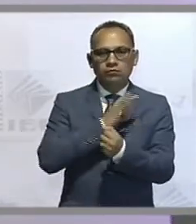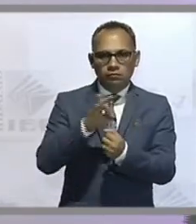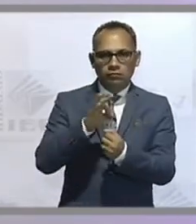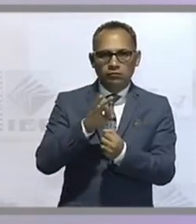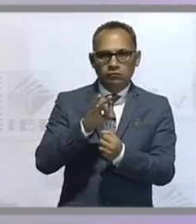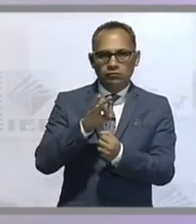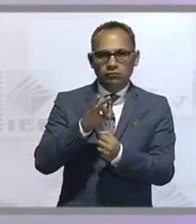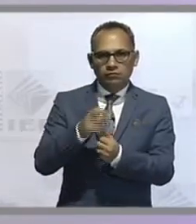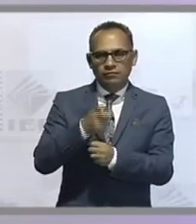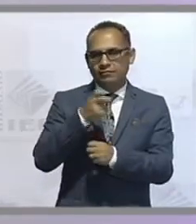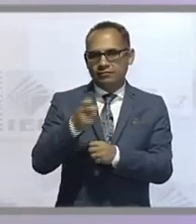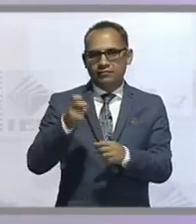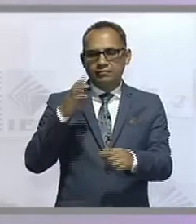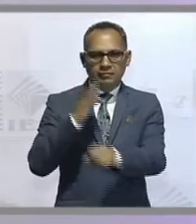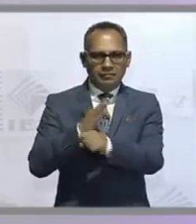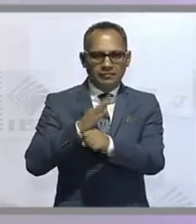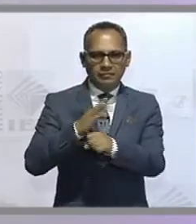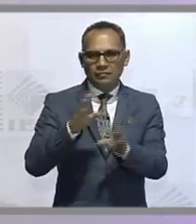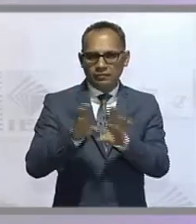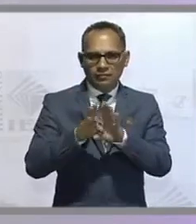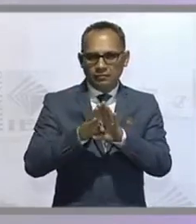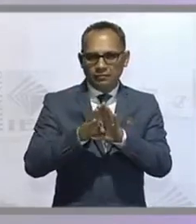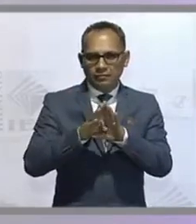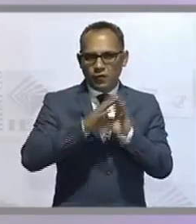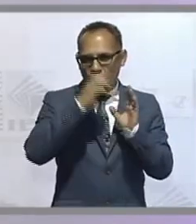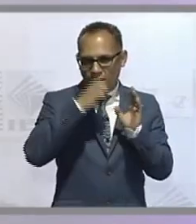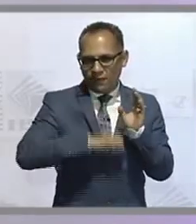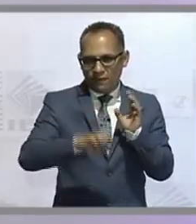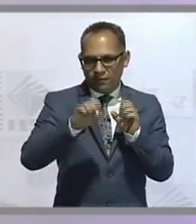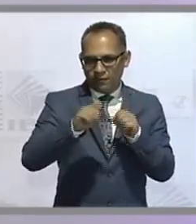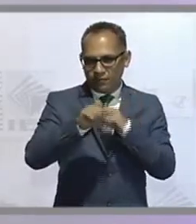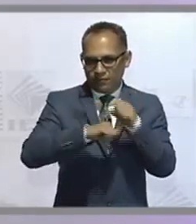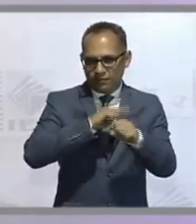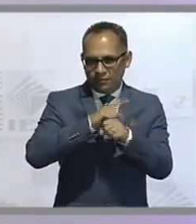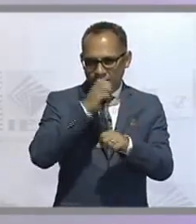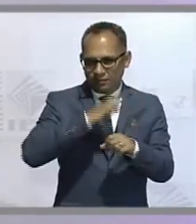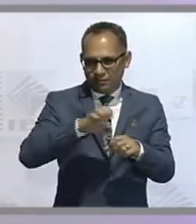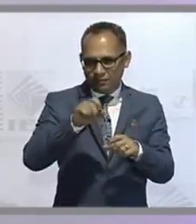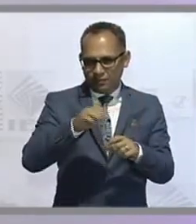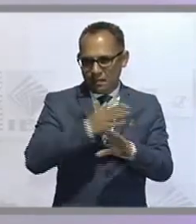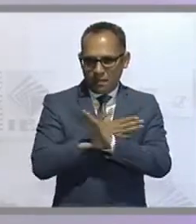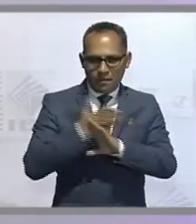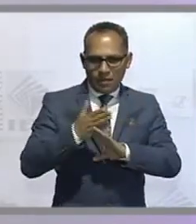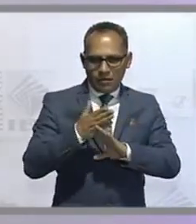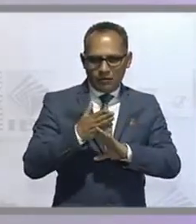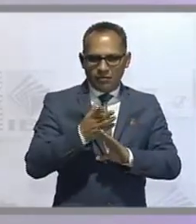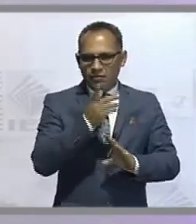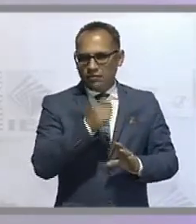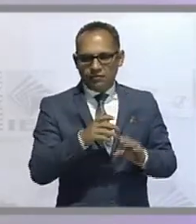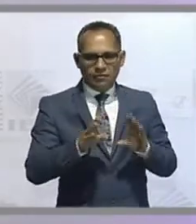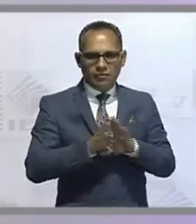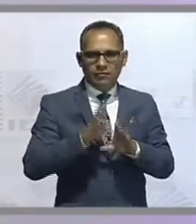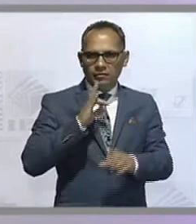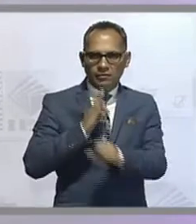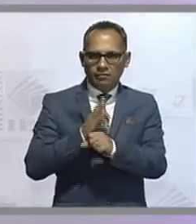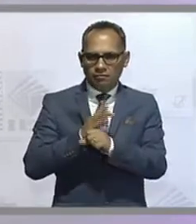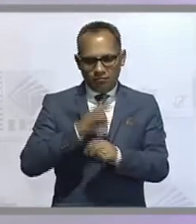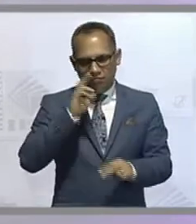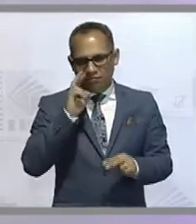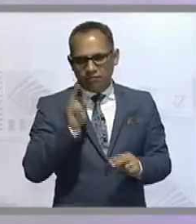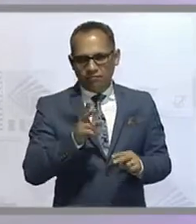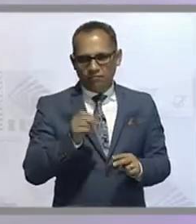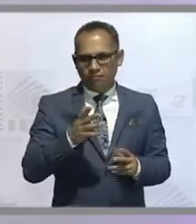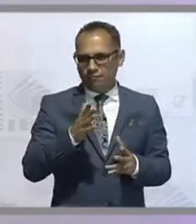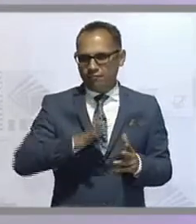blancos como en el que estamos no permanezcan parados y ahora no sé constantemente porque no hay un área